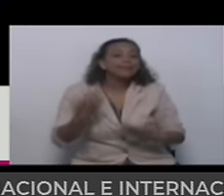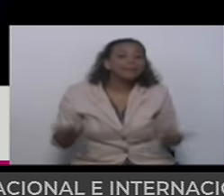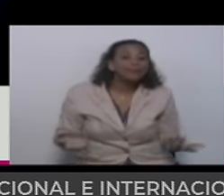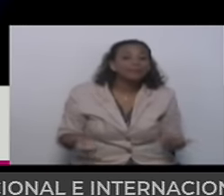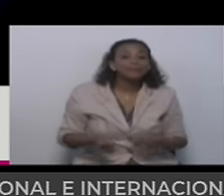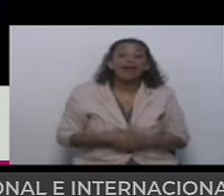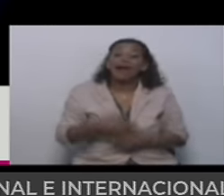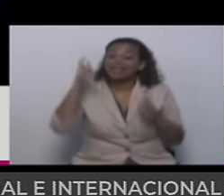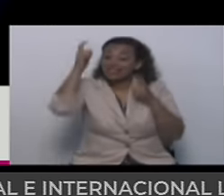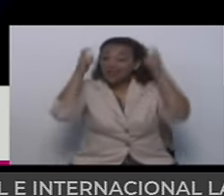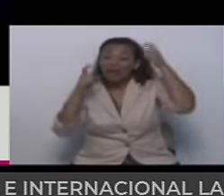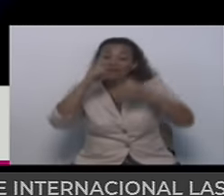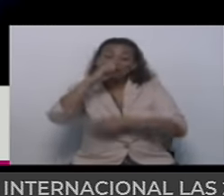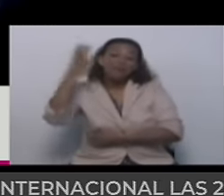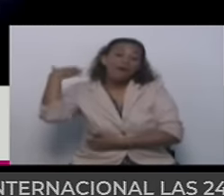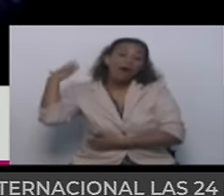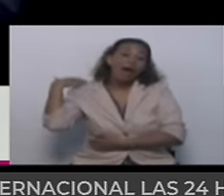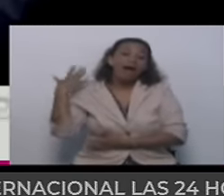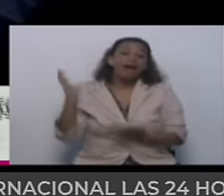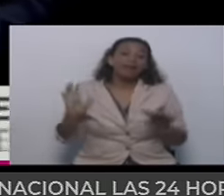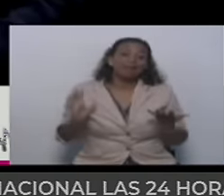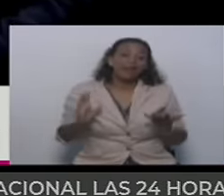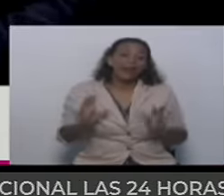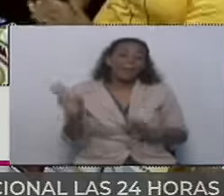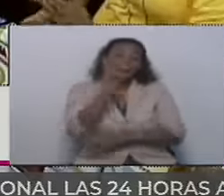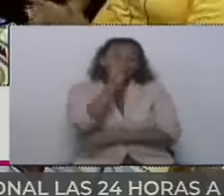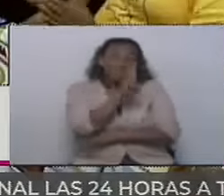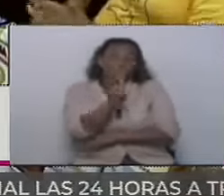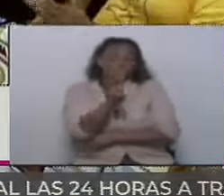A Chávez, que nos lo dejó como legado.